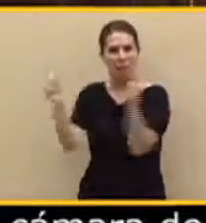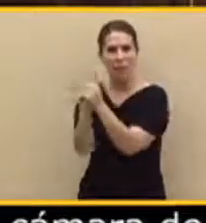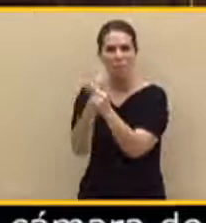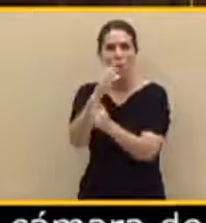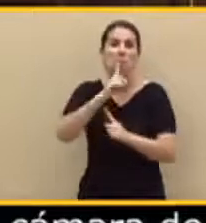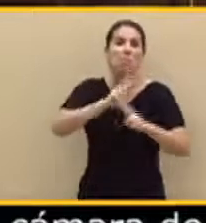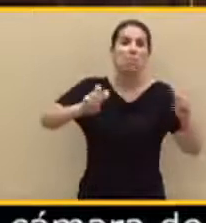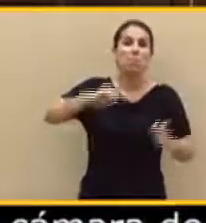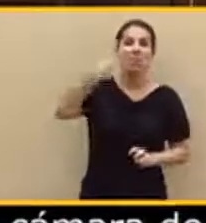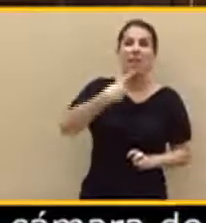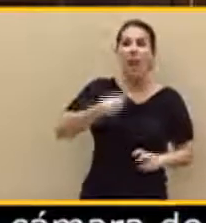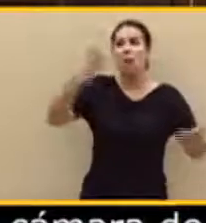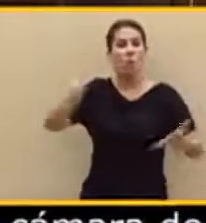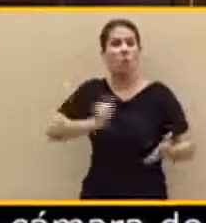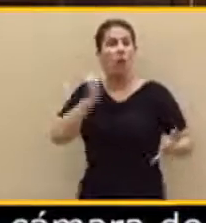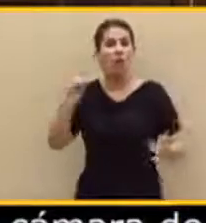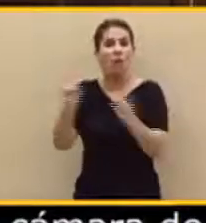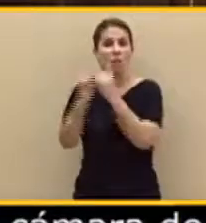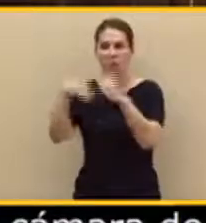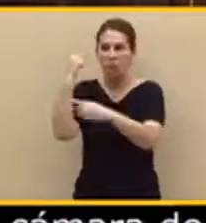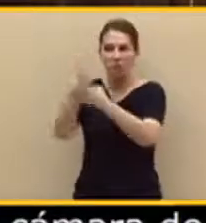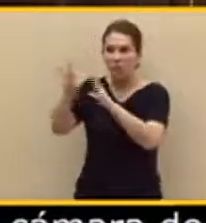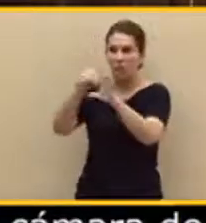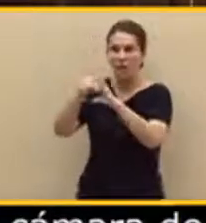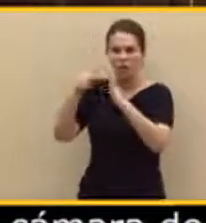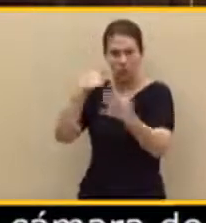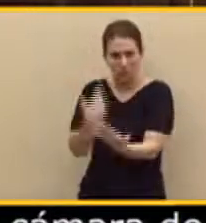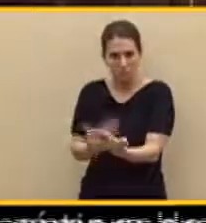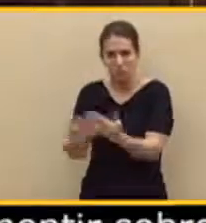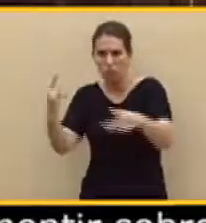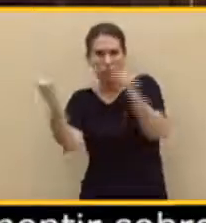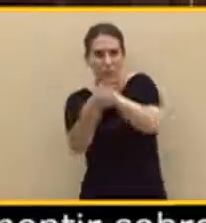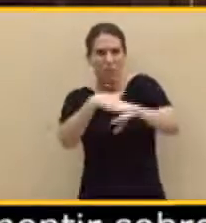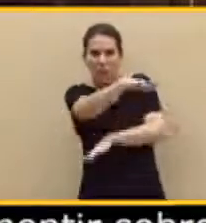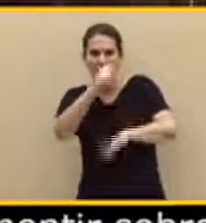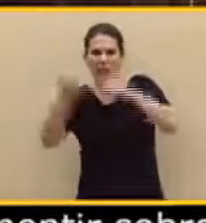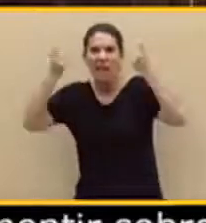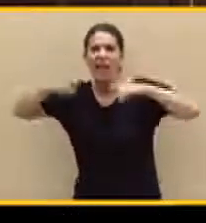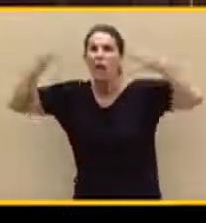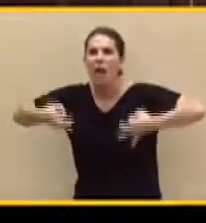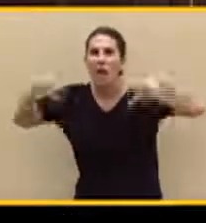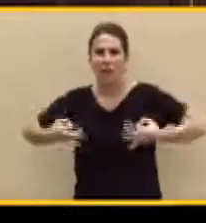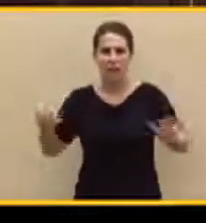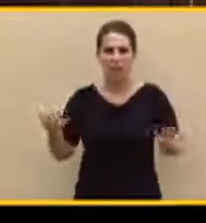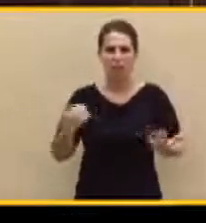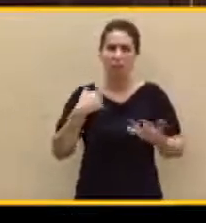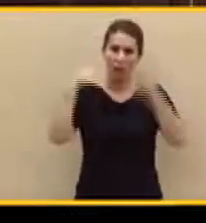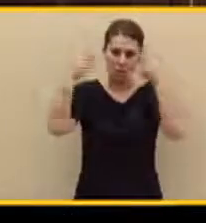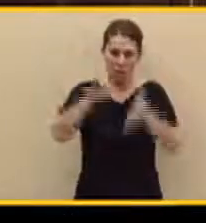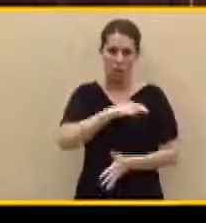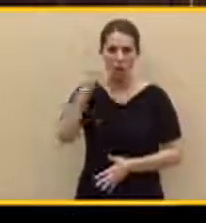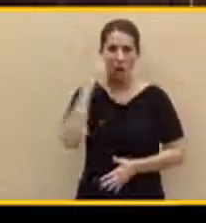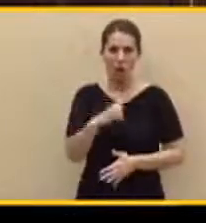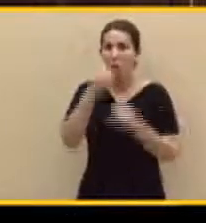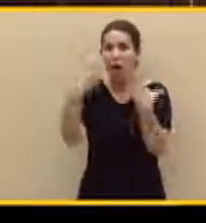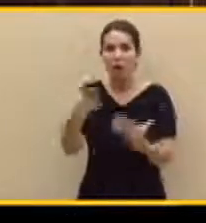y después el vídeo muestra claramente que usted le llama para quedar con él de forma proactiva. Señor Rajoy, le voy a dar una recomendación. Quítenle el teléfono al señor